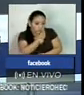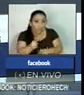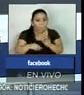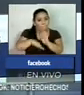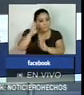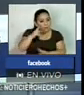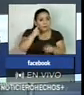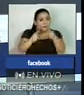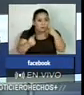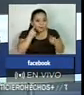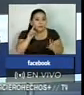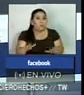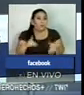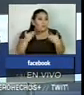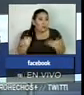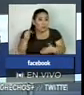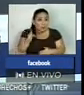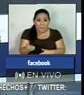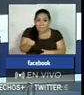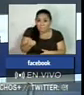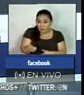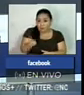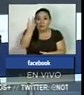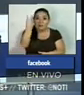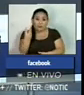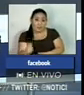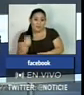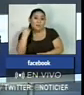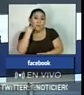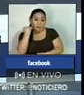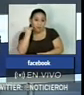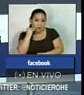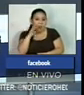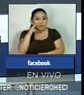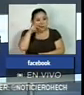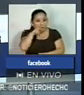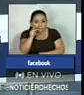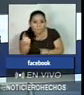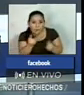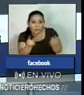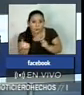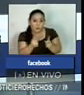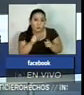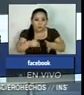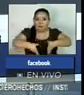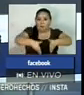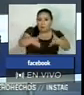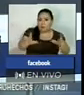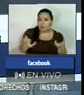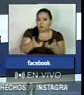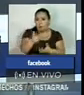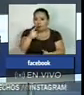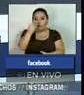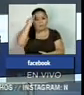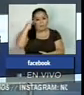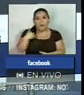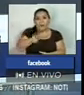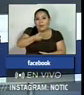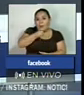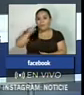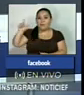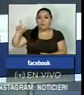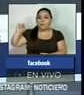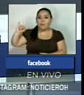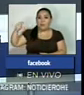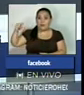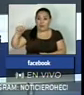debido a que en estos días previos a la celebración del Día de la Madre ha aumentado la afluencia de personas en las calles. Ligia Toledo nos informa desde